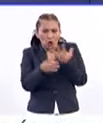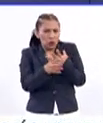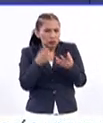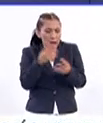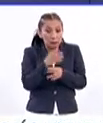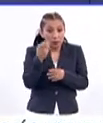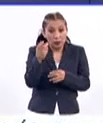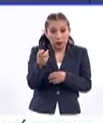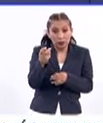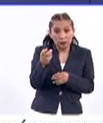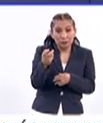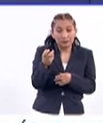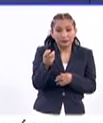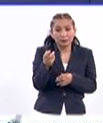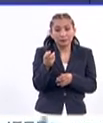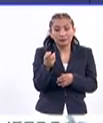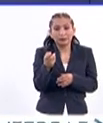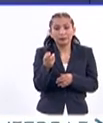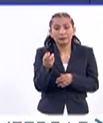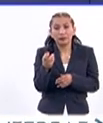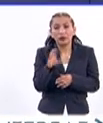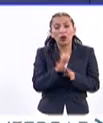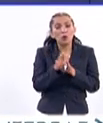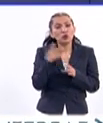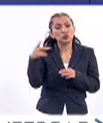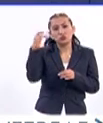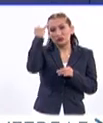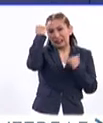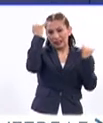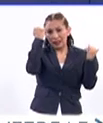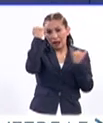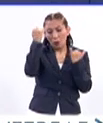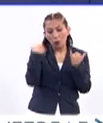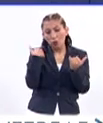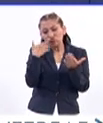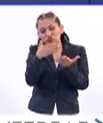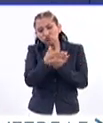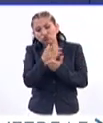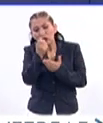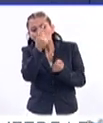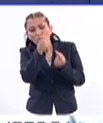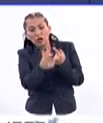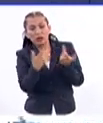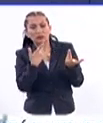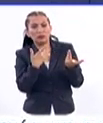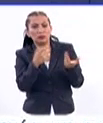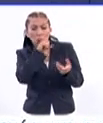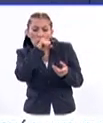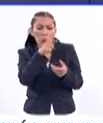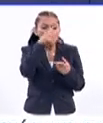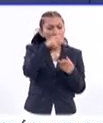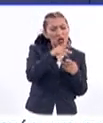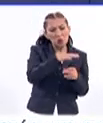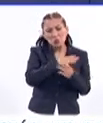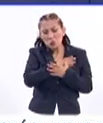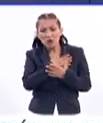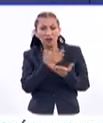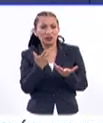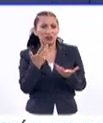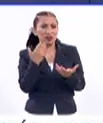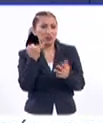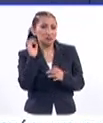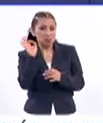que por ese tipo tuvo un tipo de pensamiento que lo acercó mucho a ciertos nacionalismos, puede ser